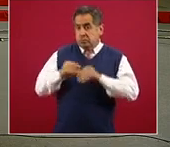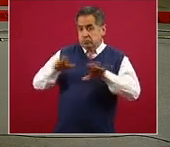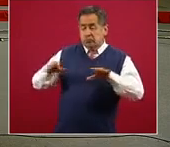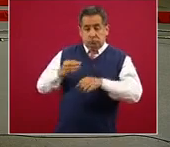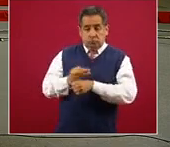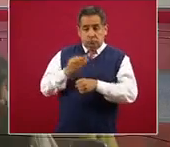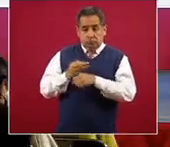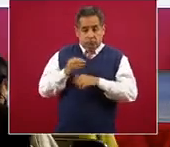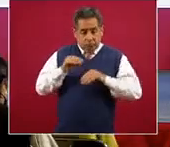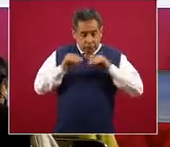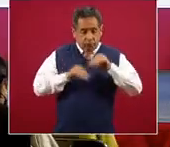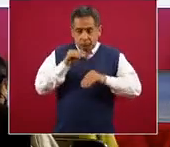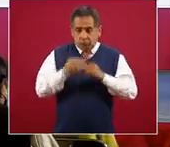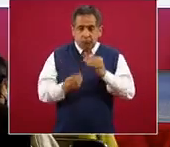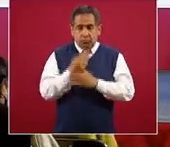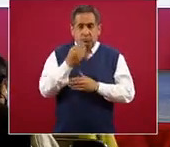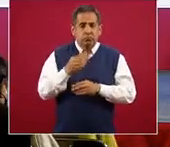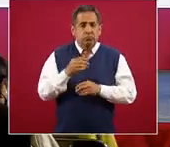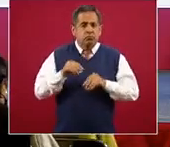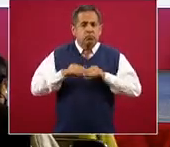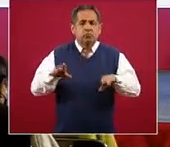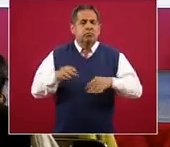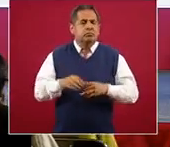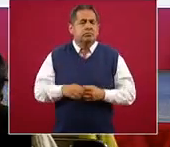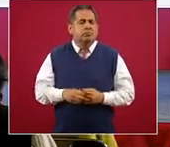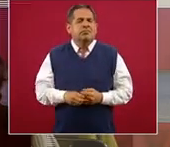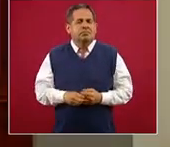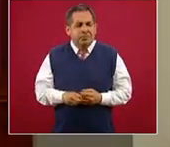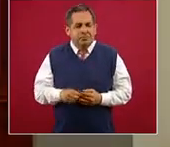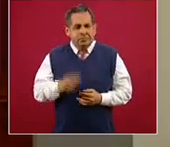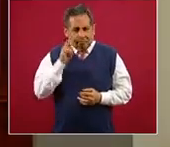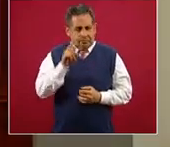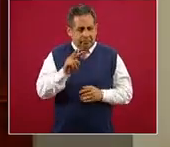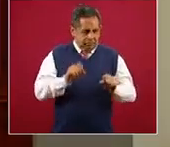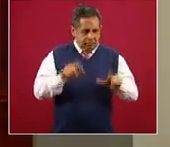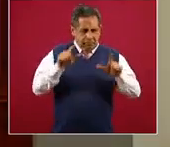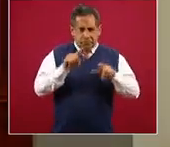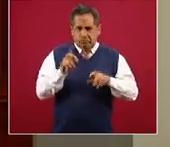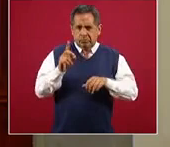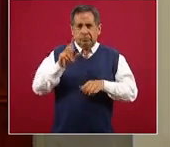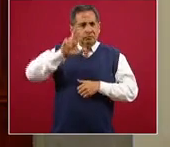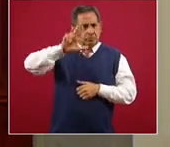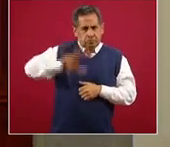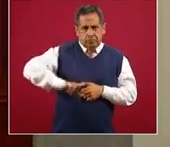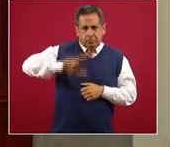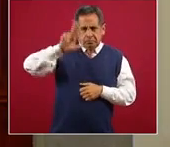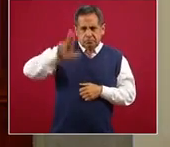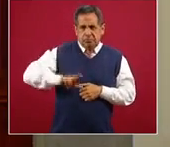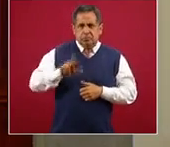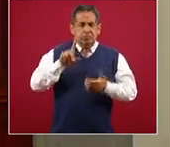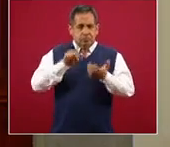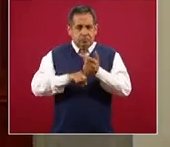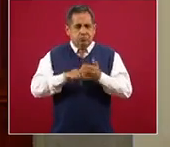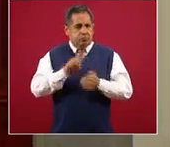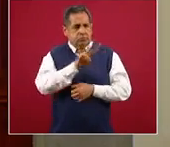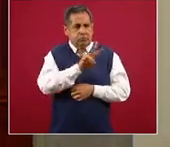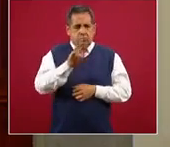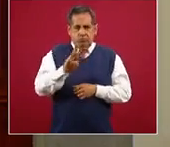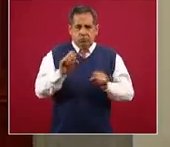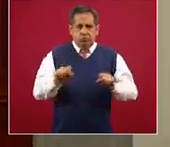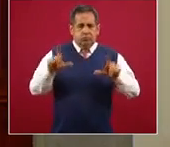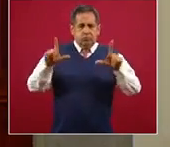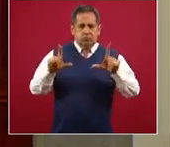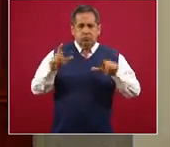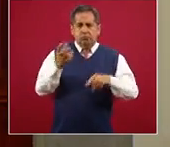estamos actualizando al día de hoy. Esta información la encuentran ustedes todos los martes en la página oficial de